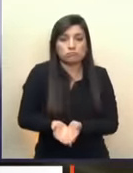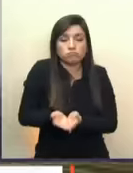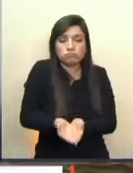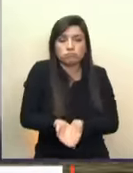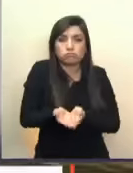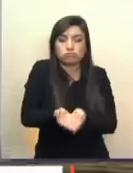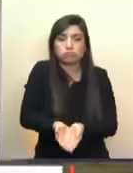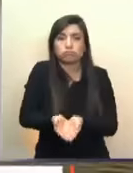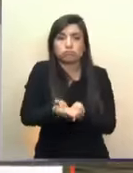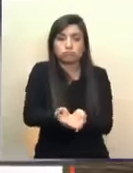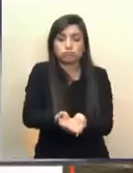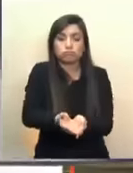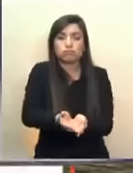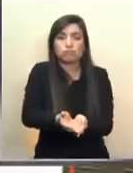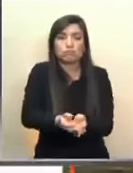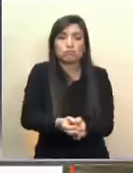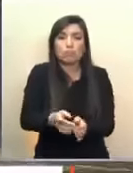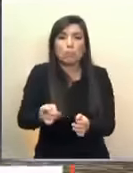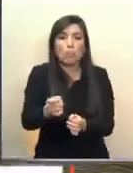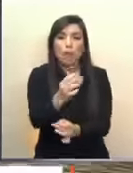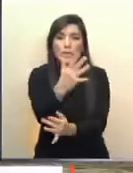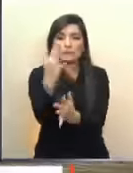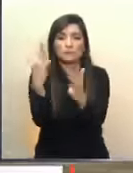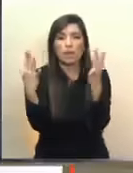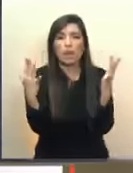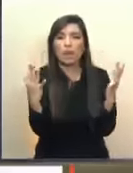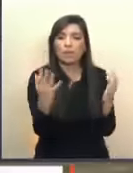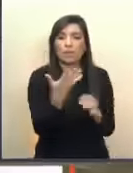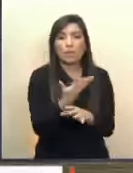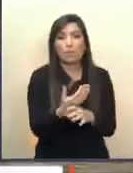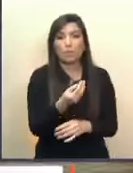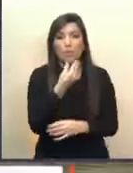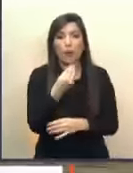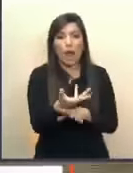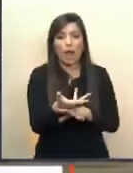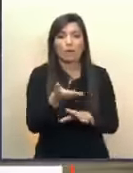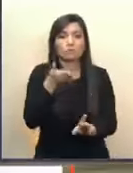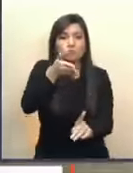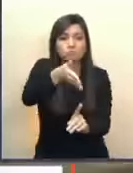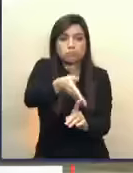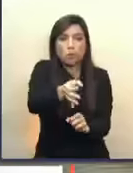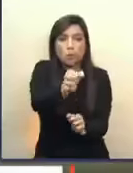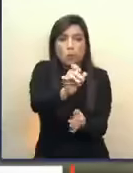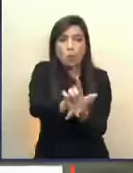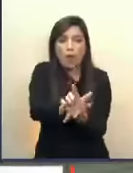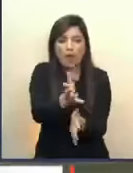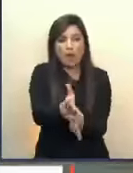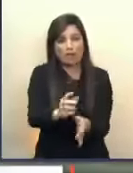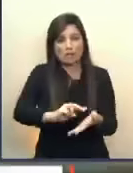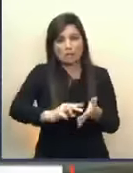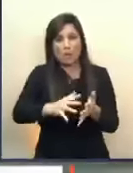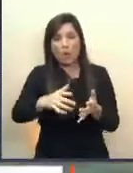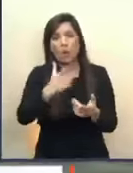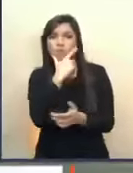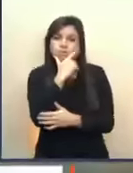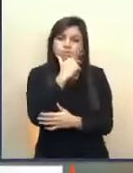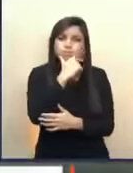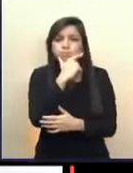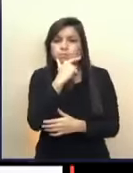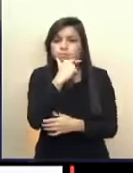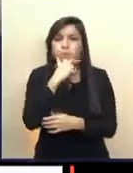Inalco. Rodeado de imponentes paisajes, nos dirigimos al lugar que despierta controversias en los estudiosos de la Segunda